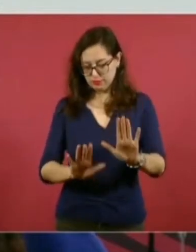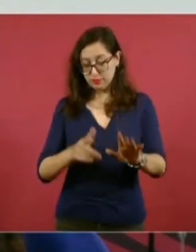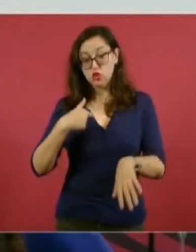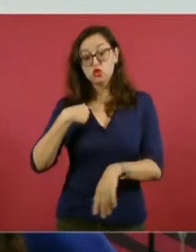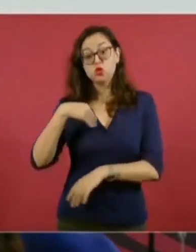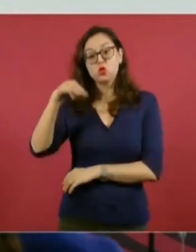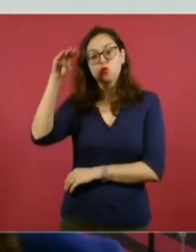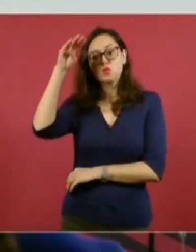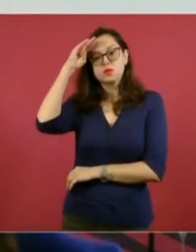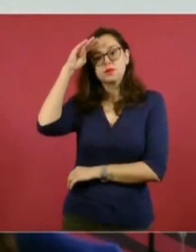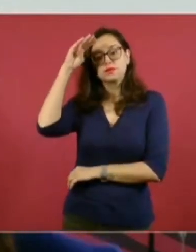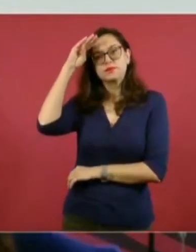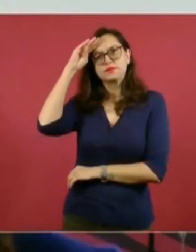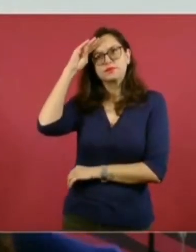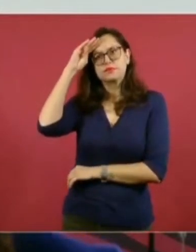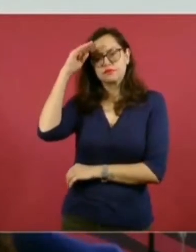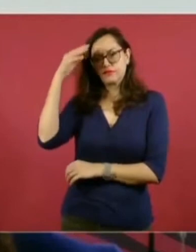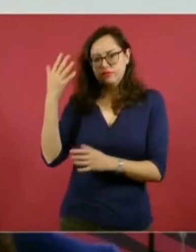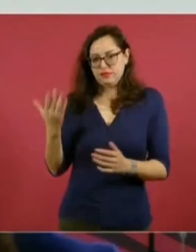que implica